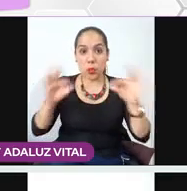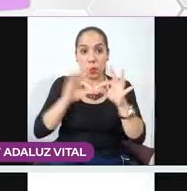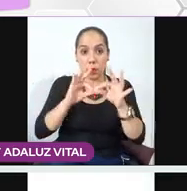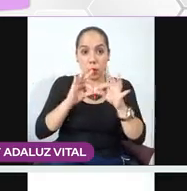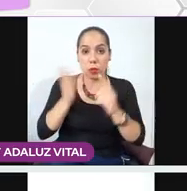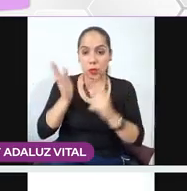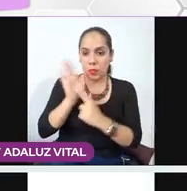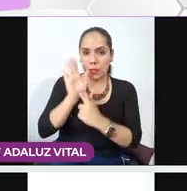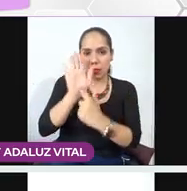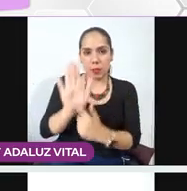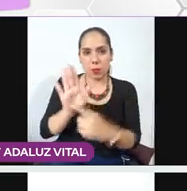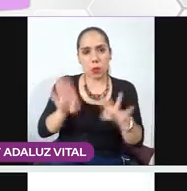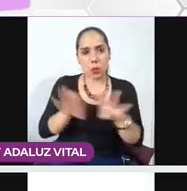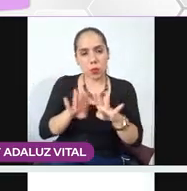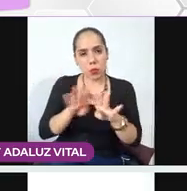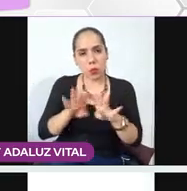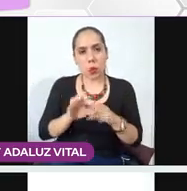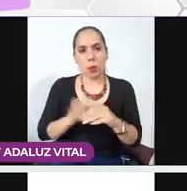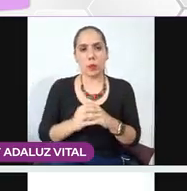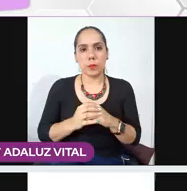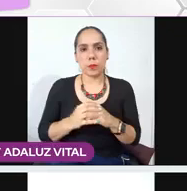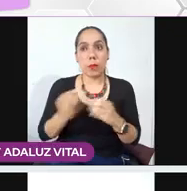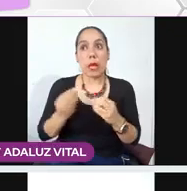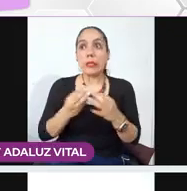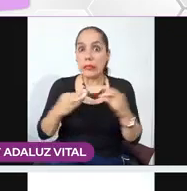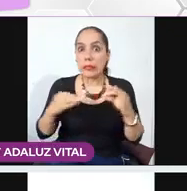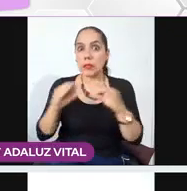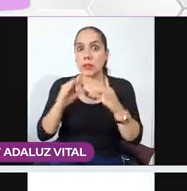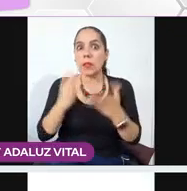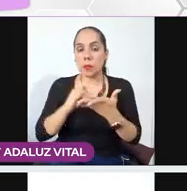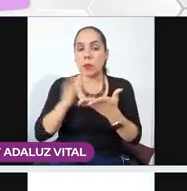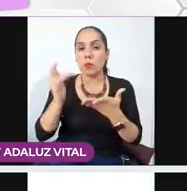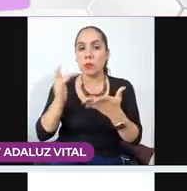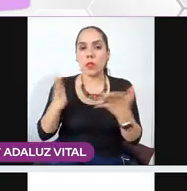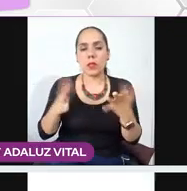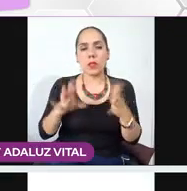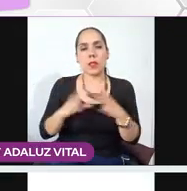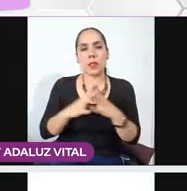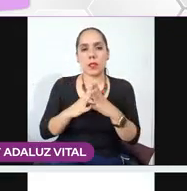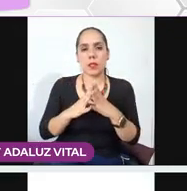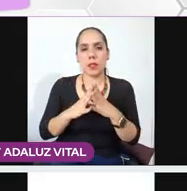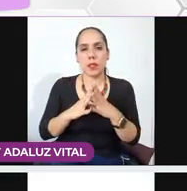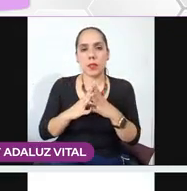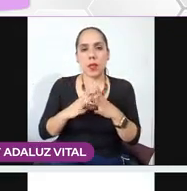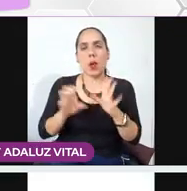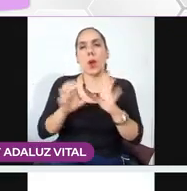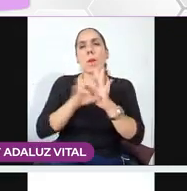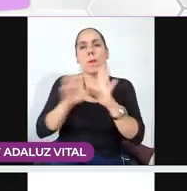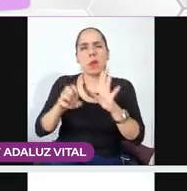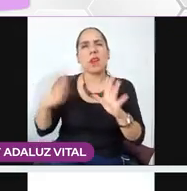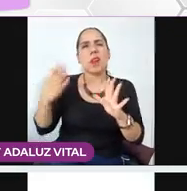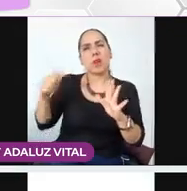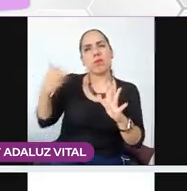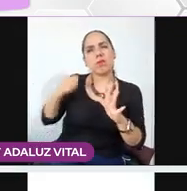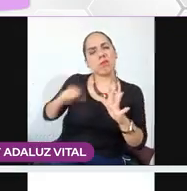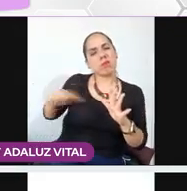Ese dato es súper importante, maestra, porque normalmente, bueno, se creía o hay